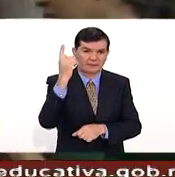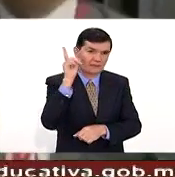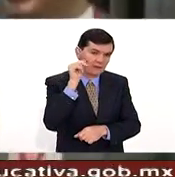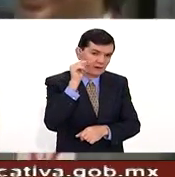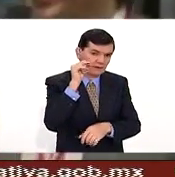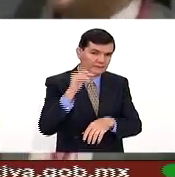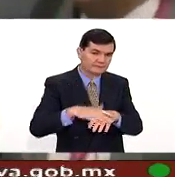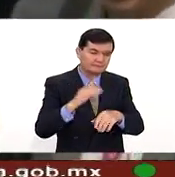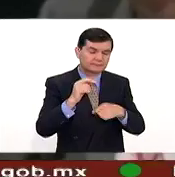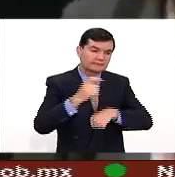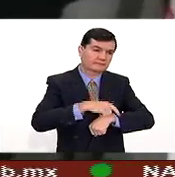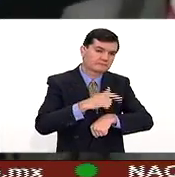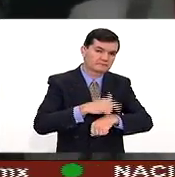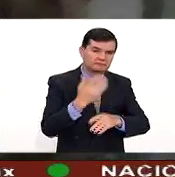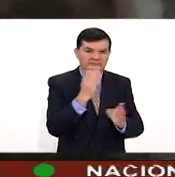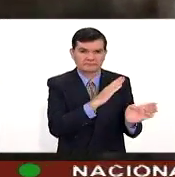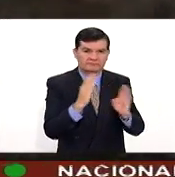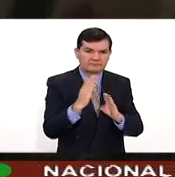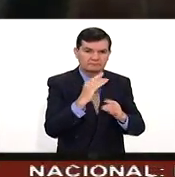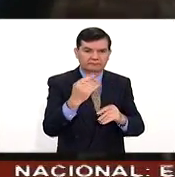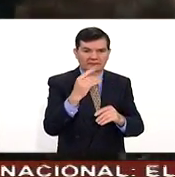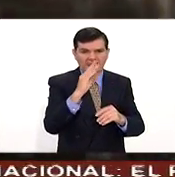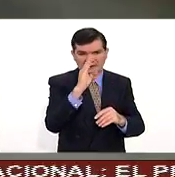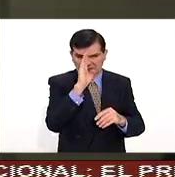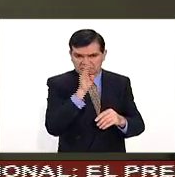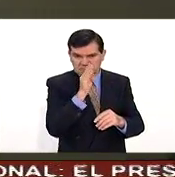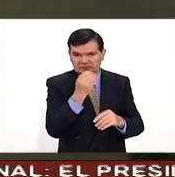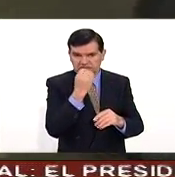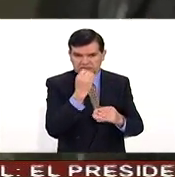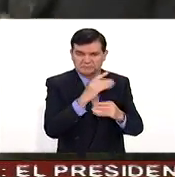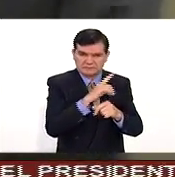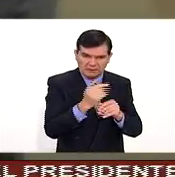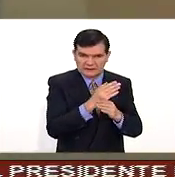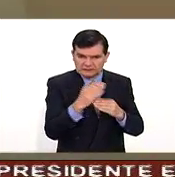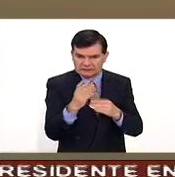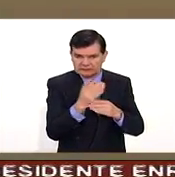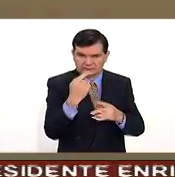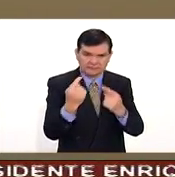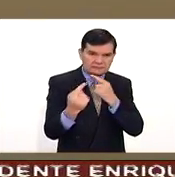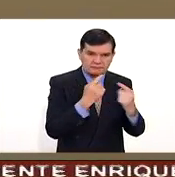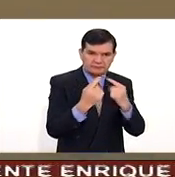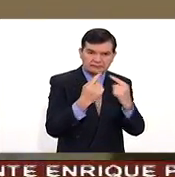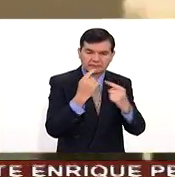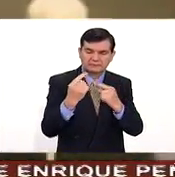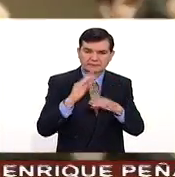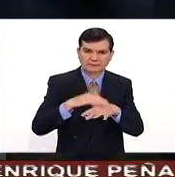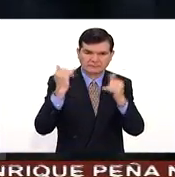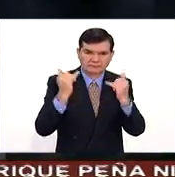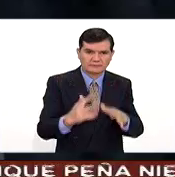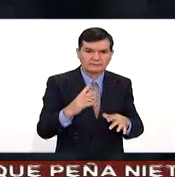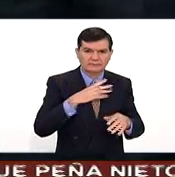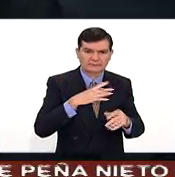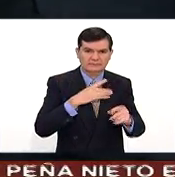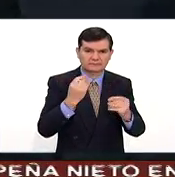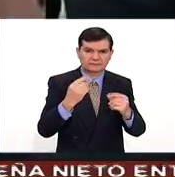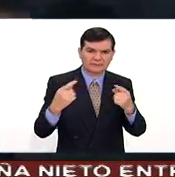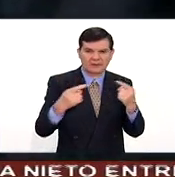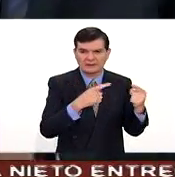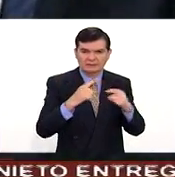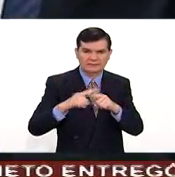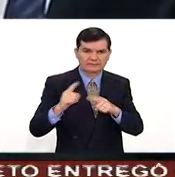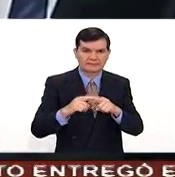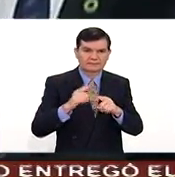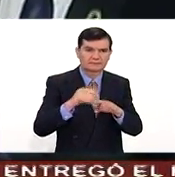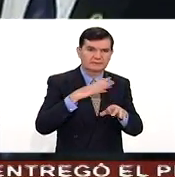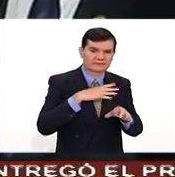en alguna hora probablemente después de la comida, porque las negociaciones, pese a que han sido muy intensas, sigue habiendo muchas diferencias